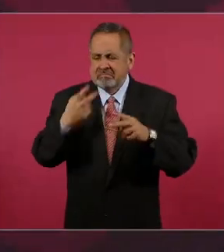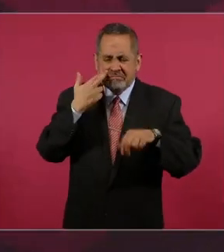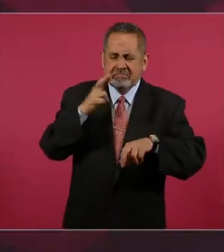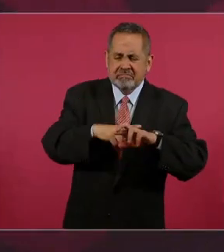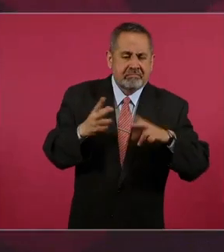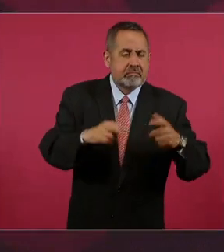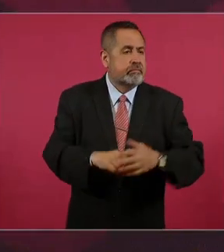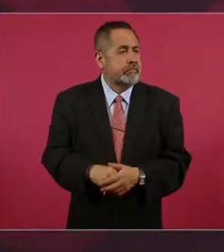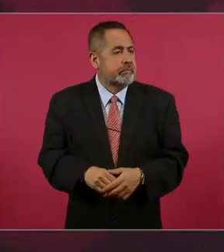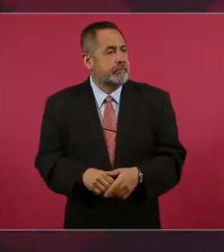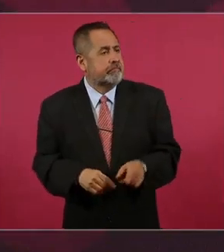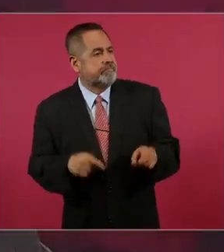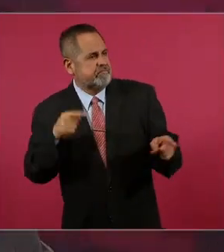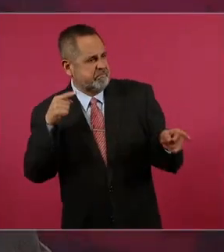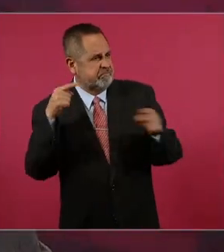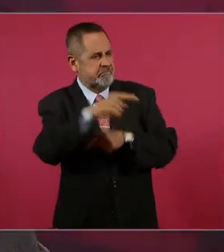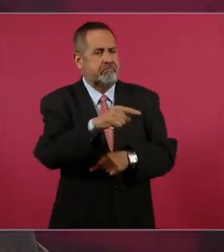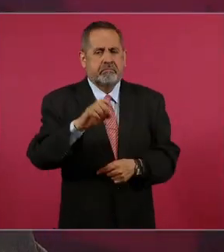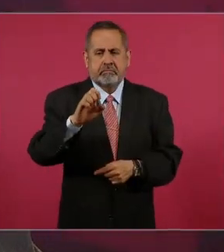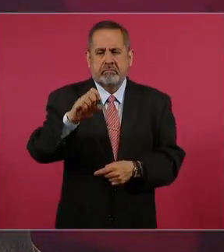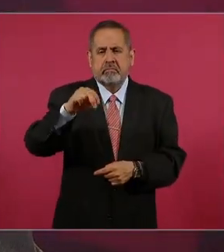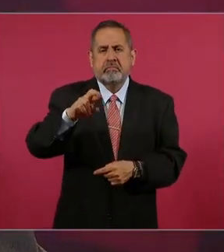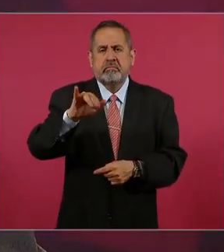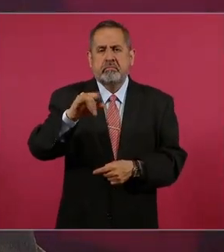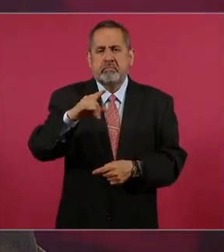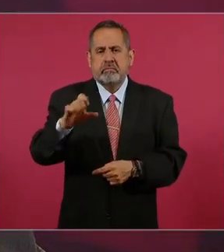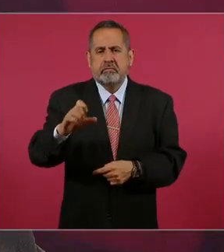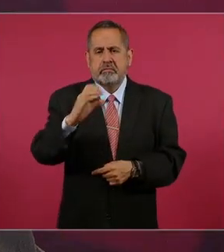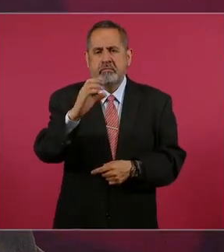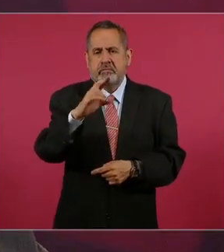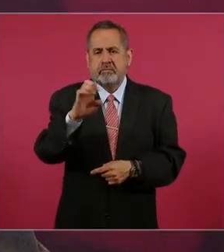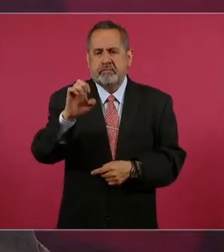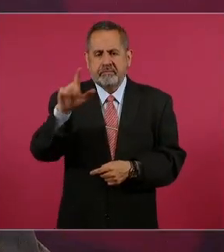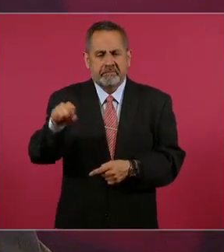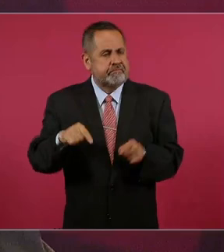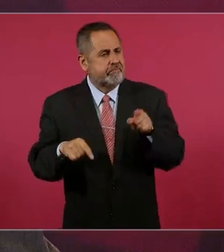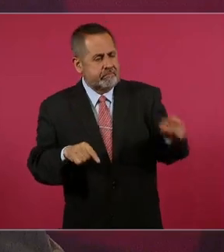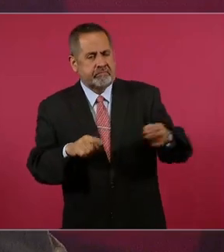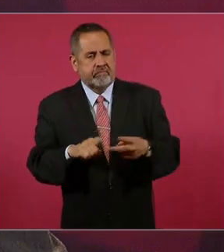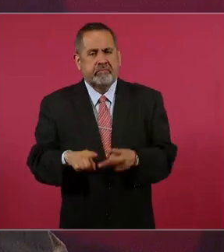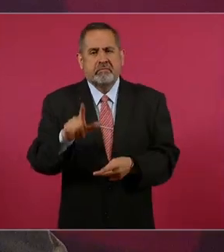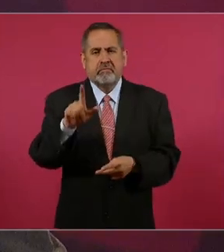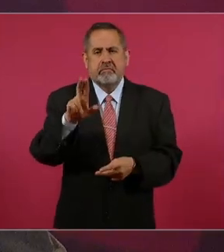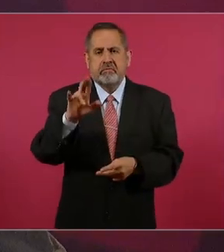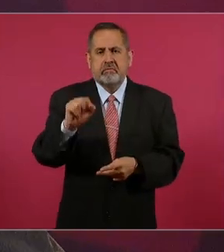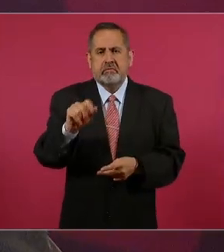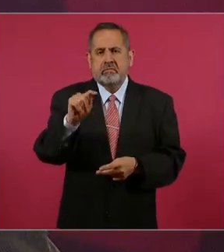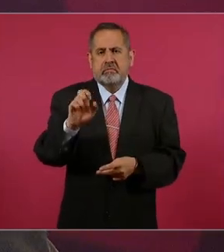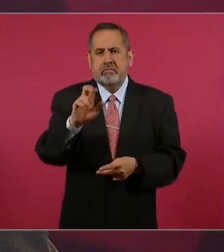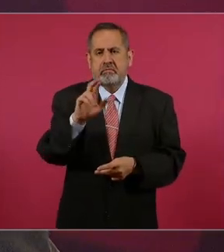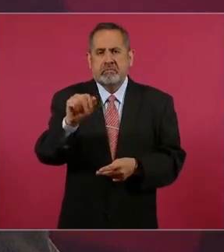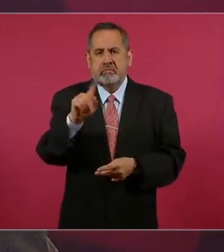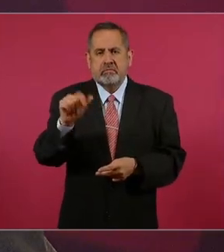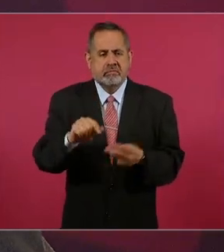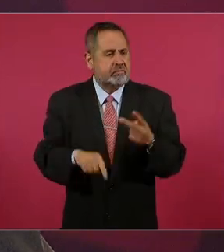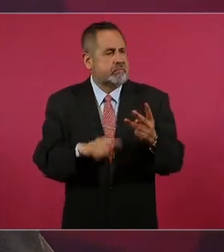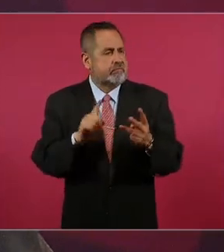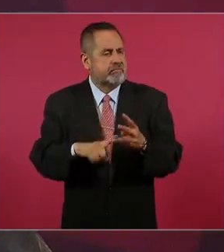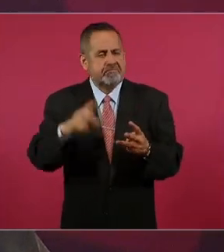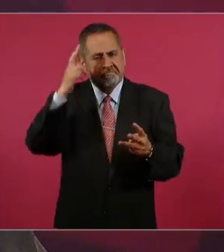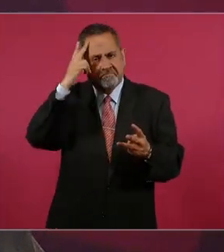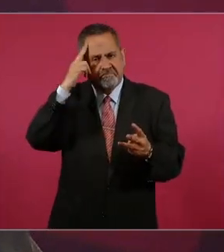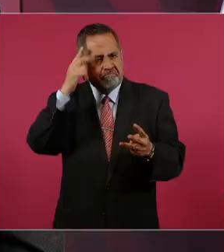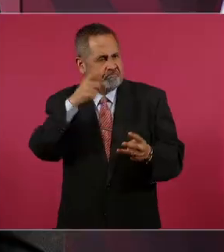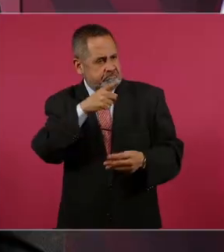Enrique Cril, Luis Terrazas y Porfirio